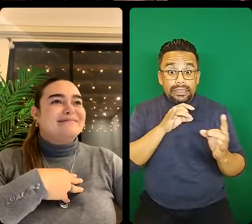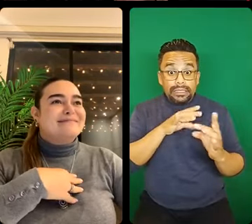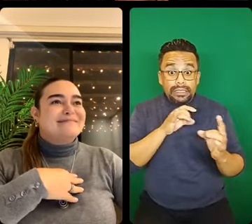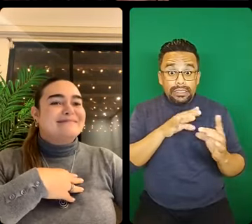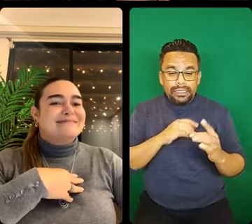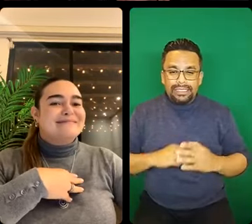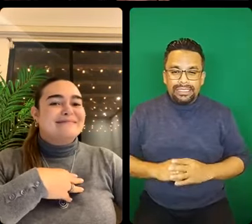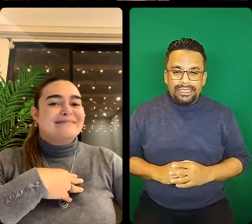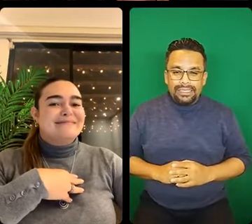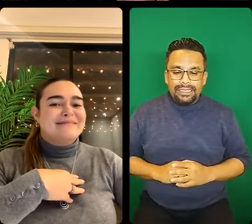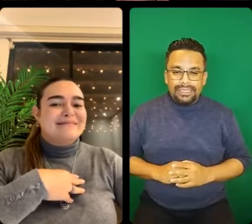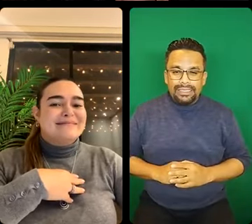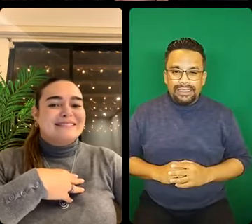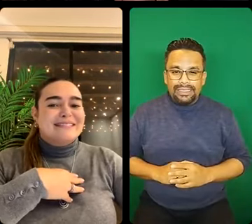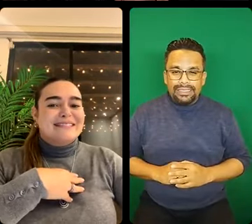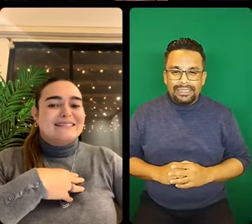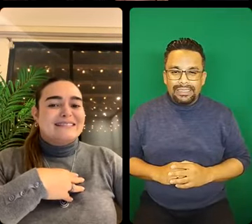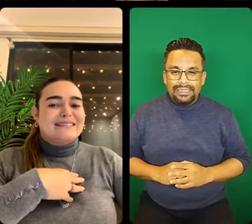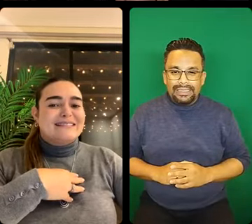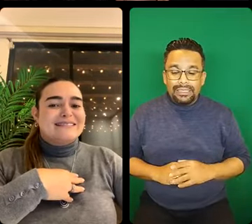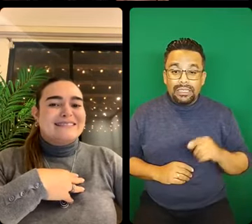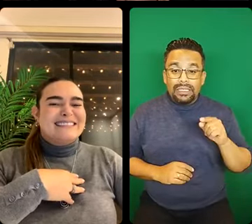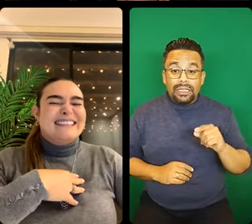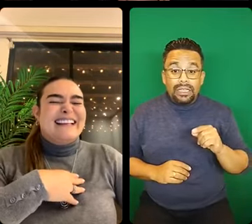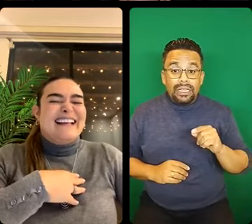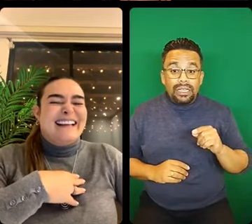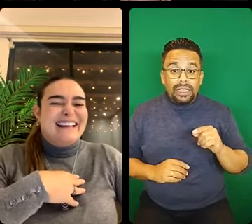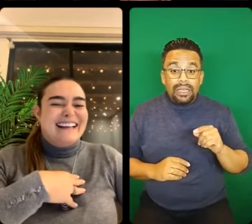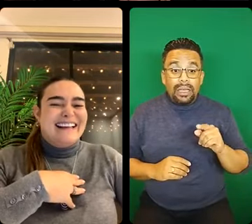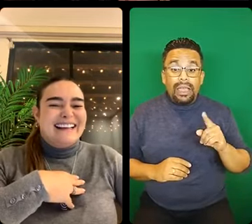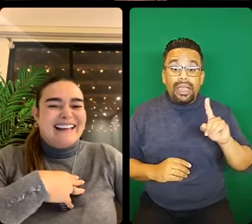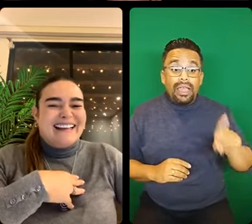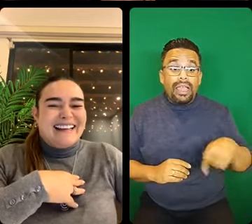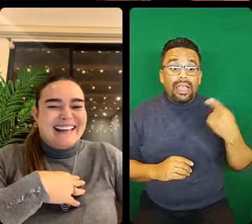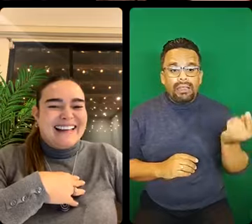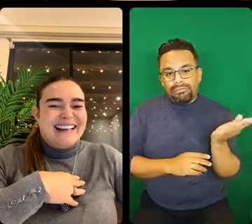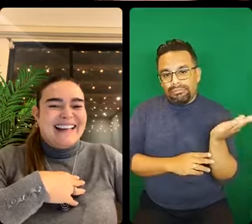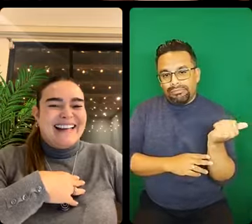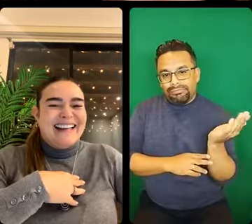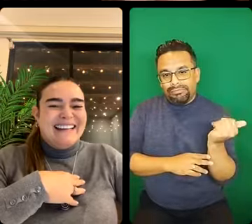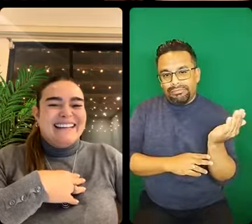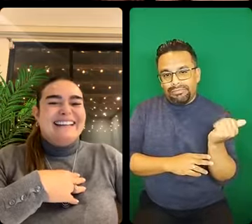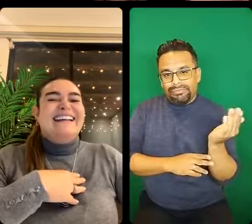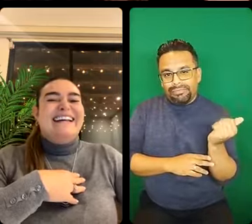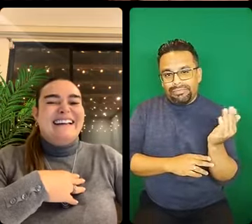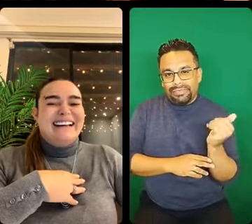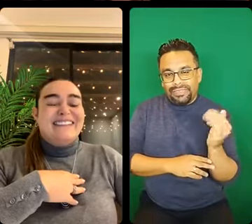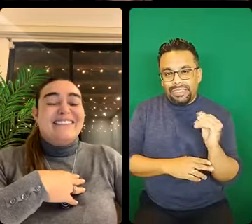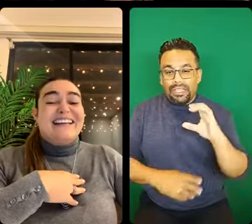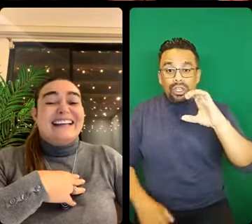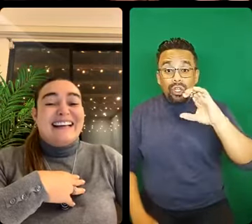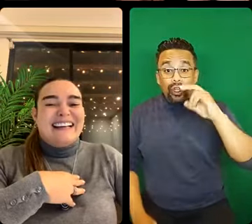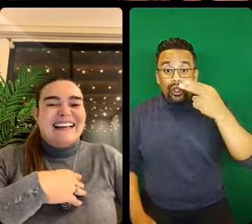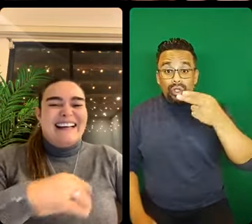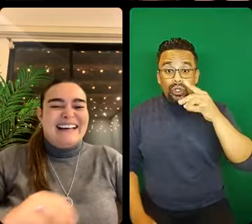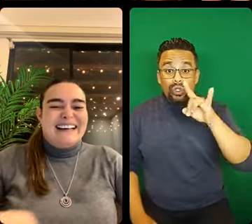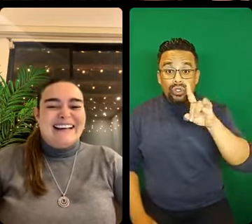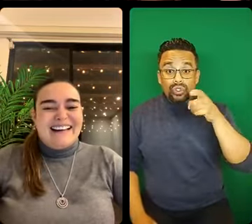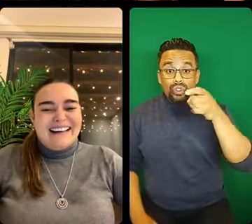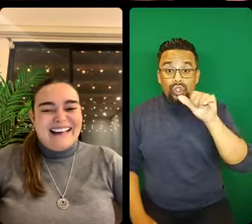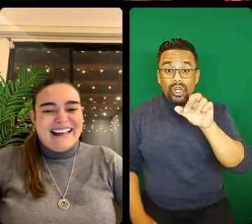Lizeth Caicedo. El sugar. Heidi Galindo. Pero el sugar con She. Chuga. Mira.